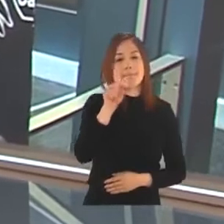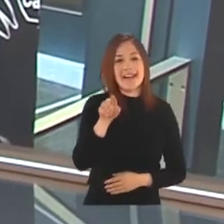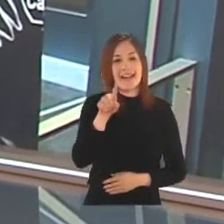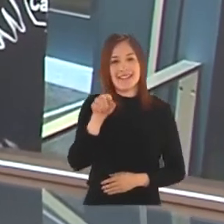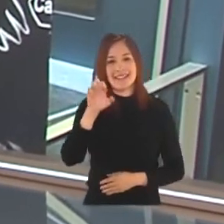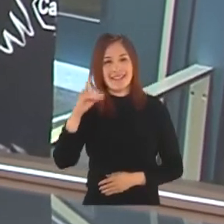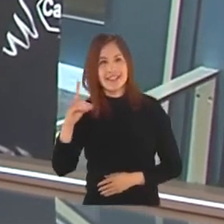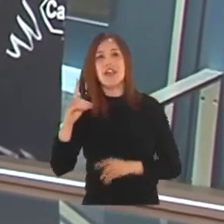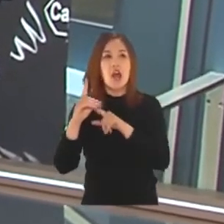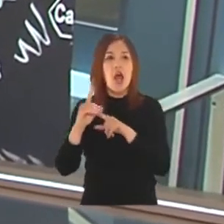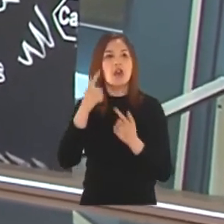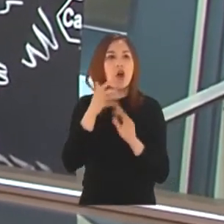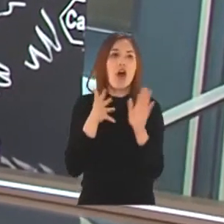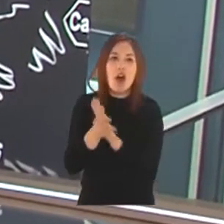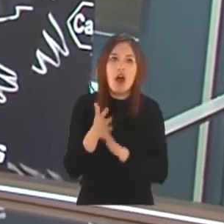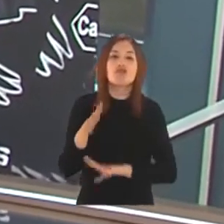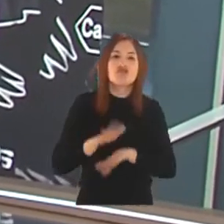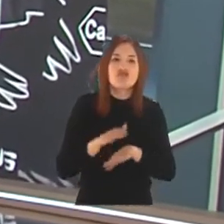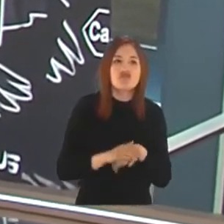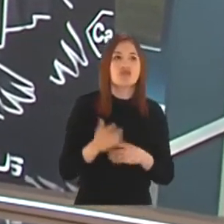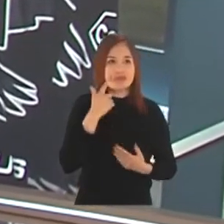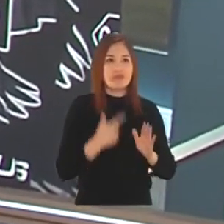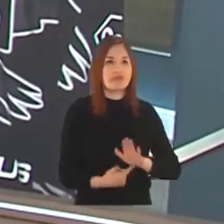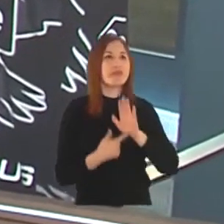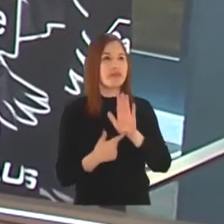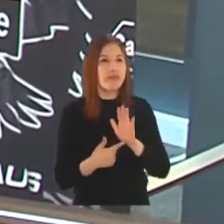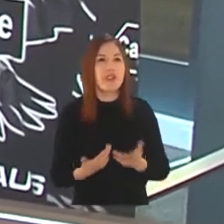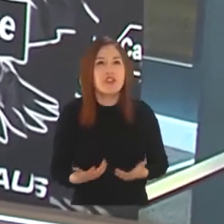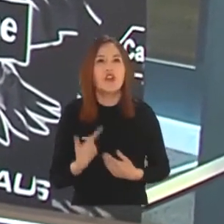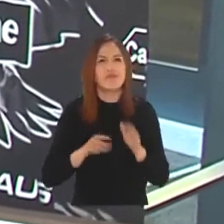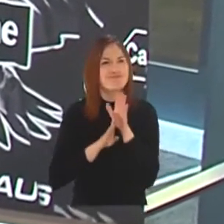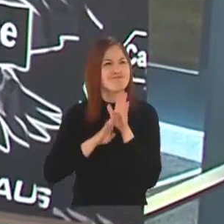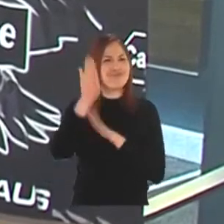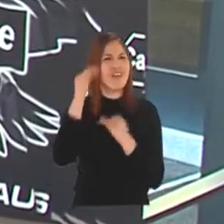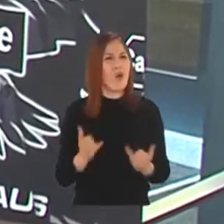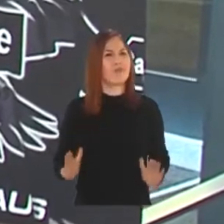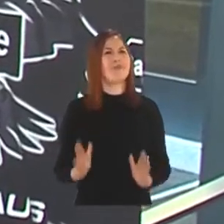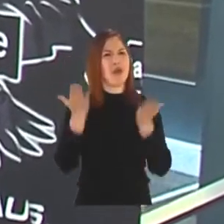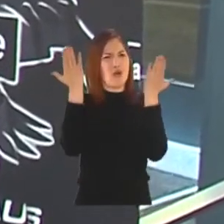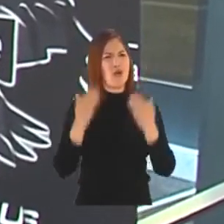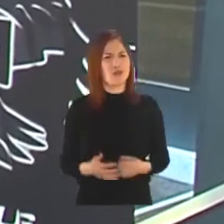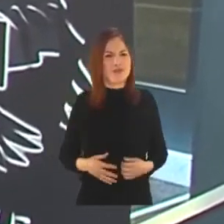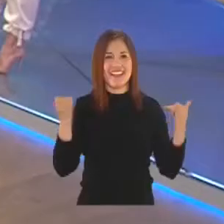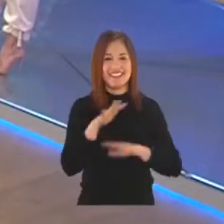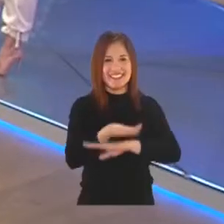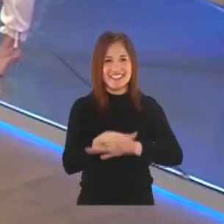y nos habló sobre esas pruebas que de joven atravesó y que lo llevaron al éxito que hoy está disfrutando.